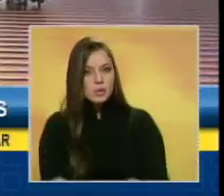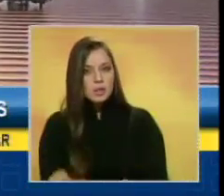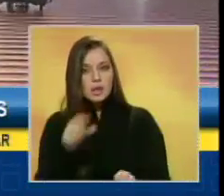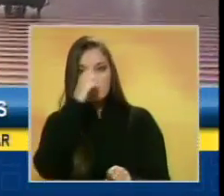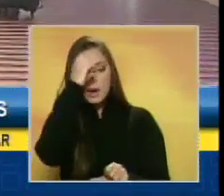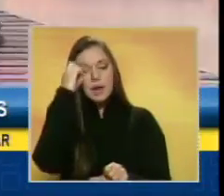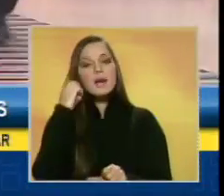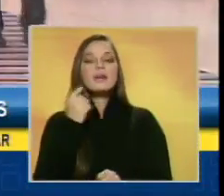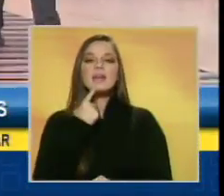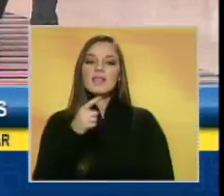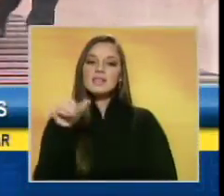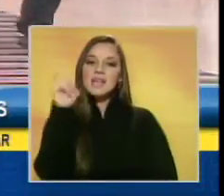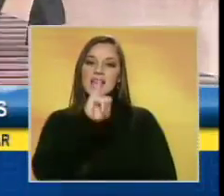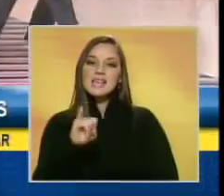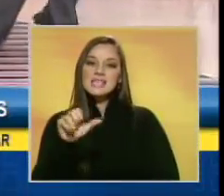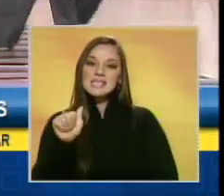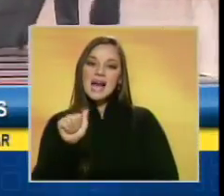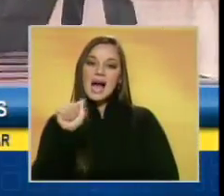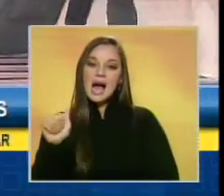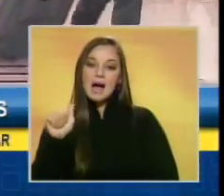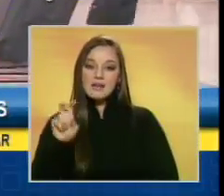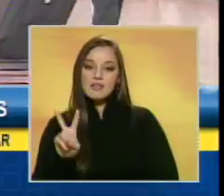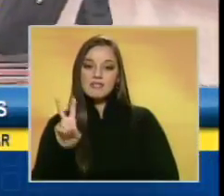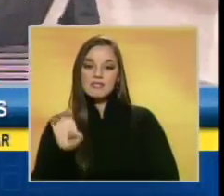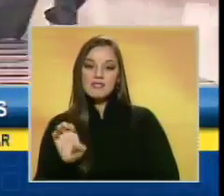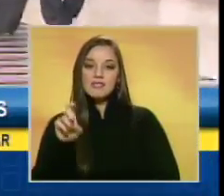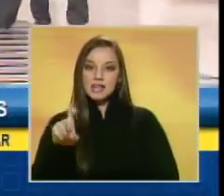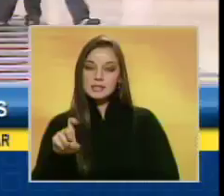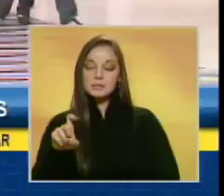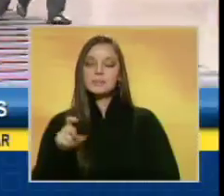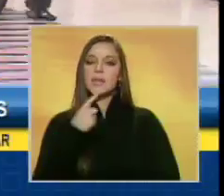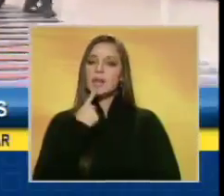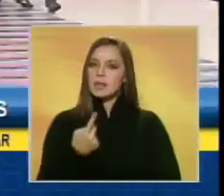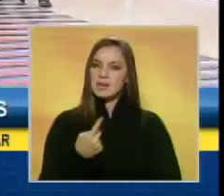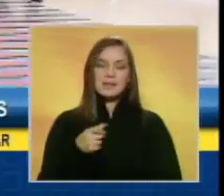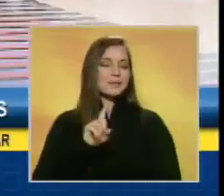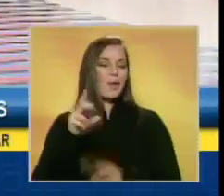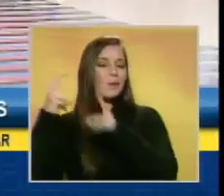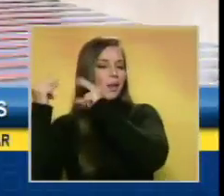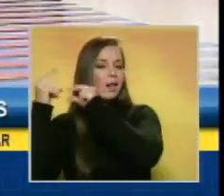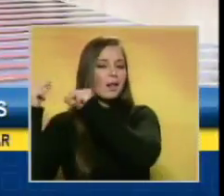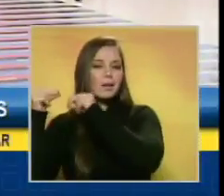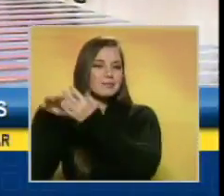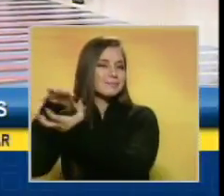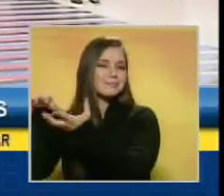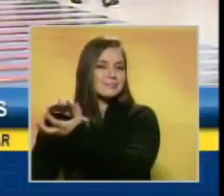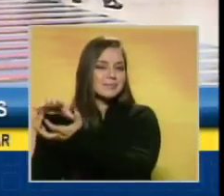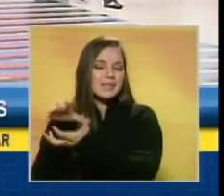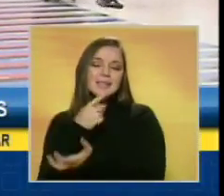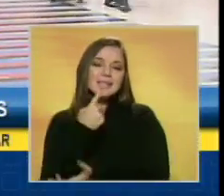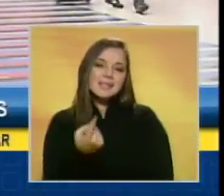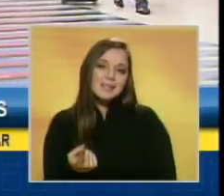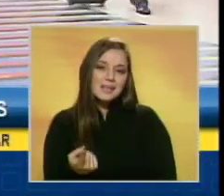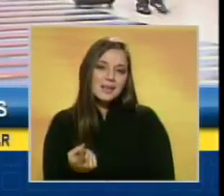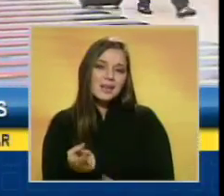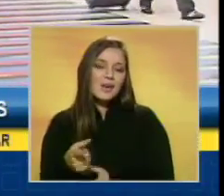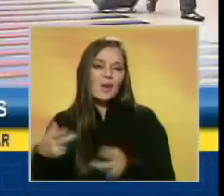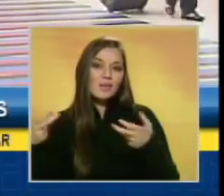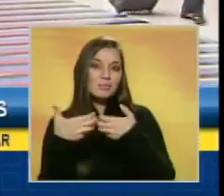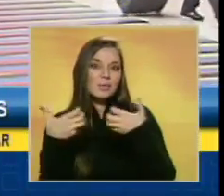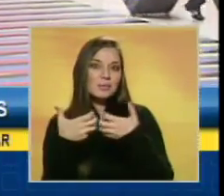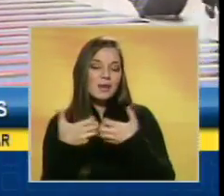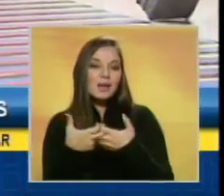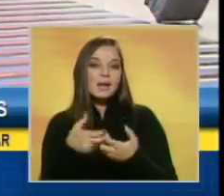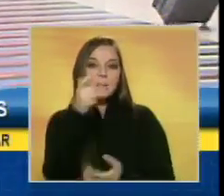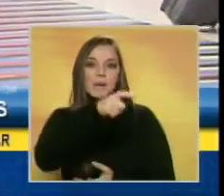automatizado denominado SAVEX. Al respecto, Rodríguez advirtió que se trata de rumores generados por lo que denominó laboratorios de guerra sucia